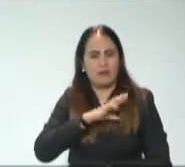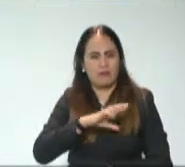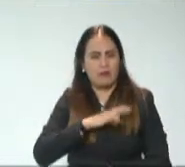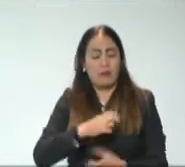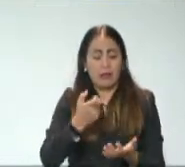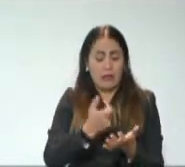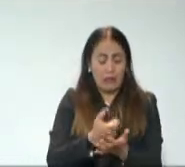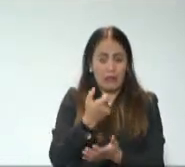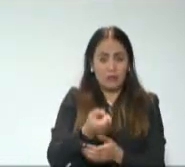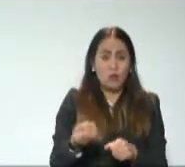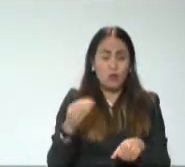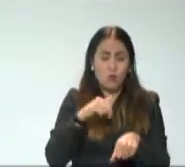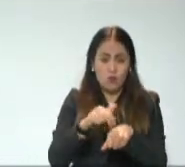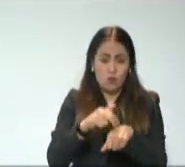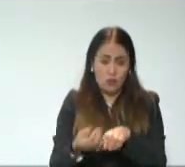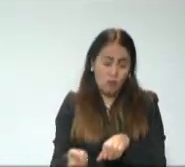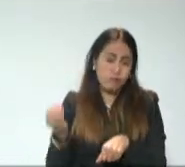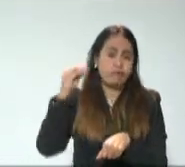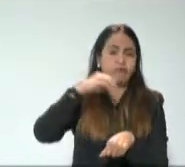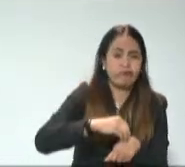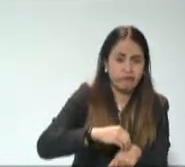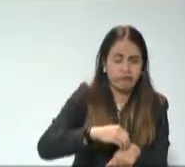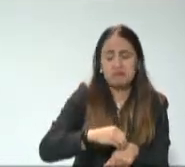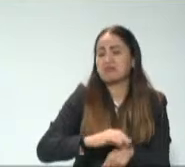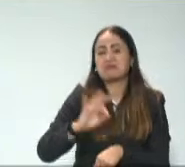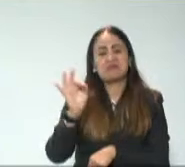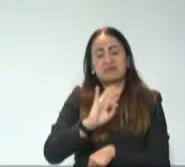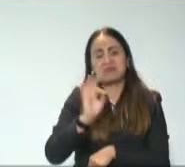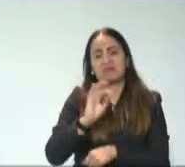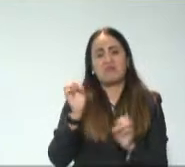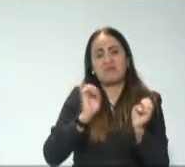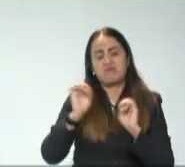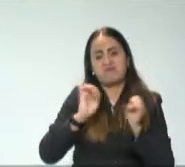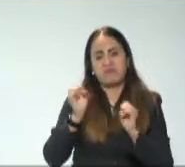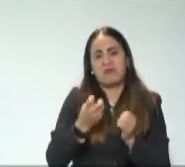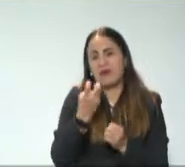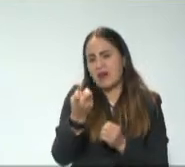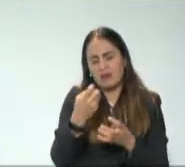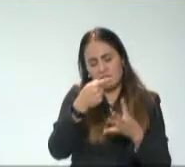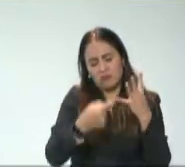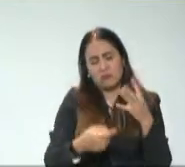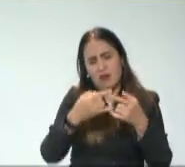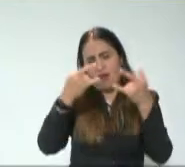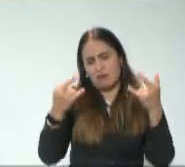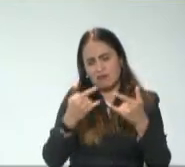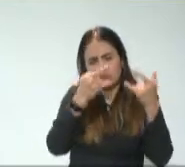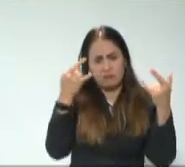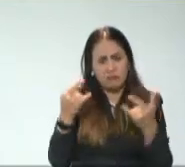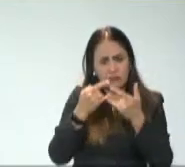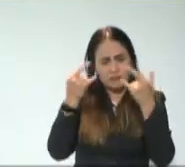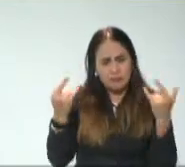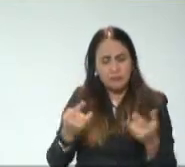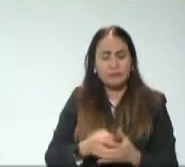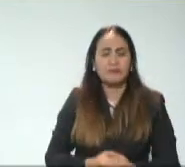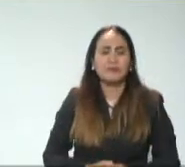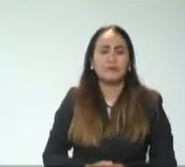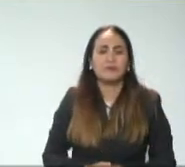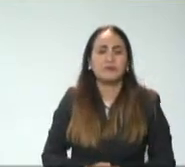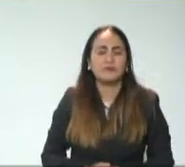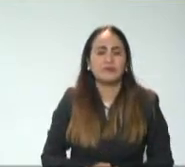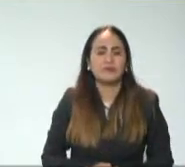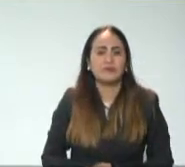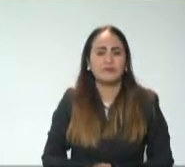llegó a las cifras oficiales no Entonces cómo eso podrá ha muchos datos entonces en el tema del